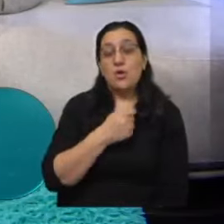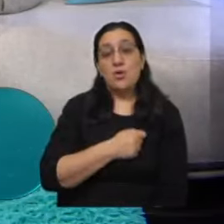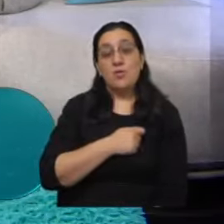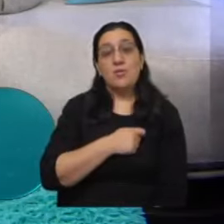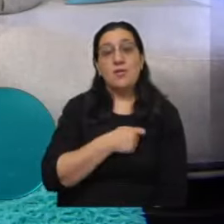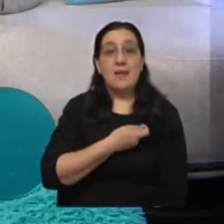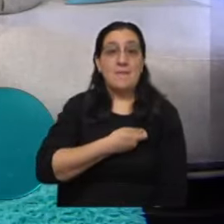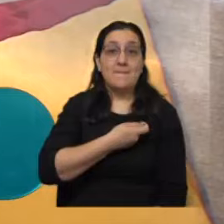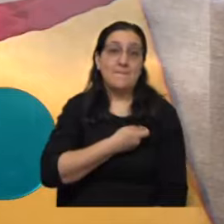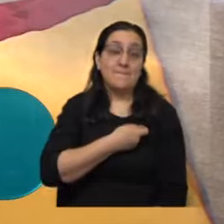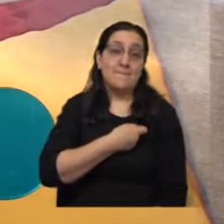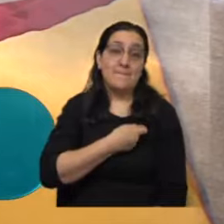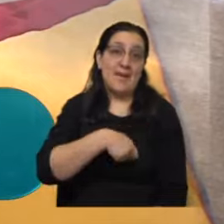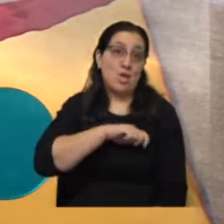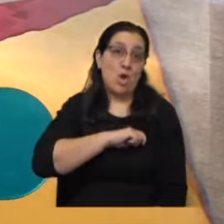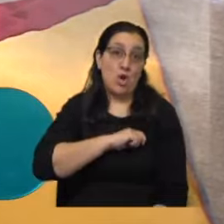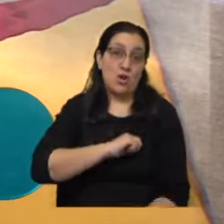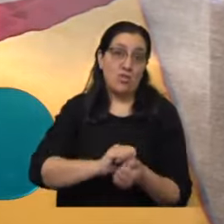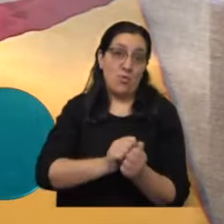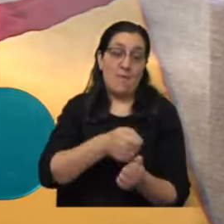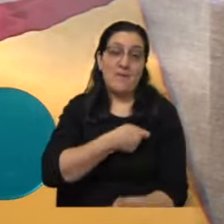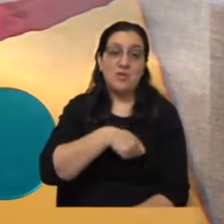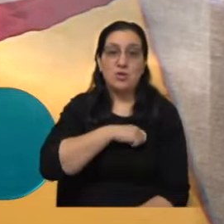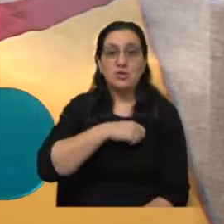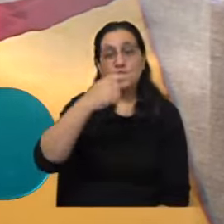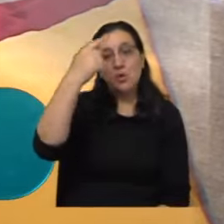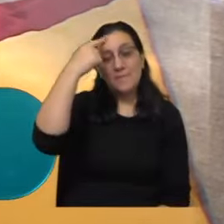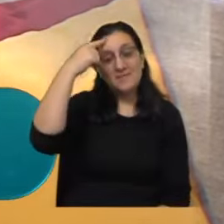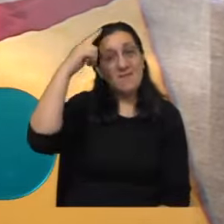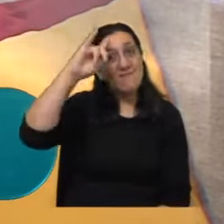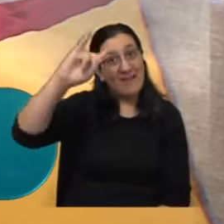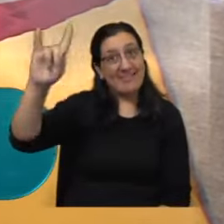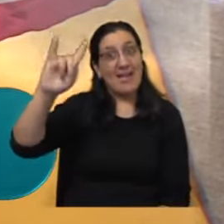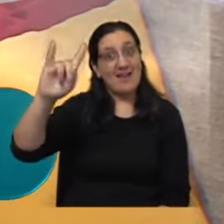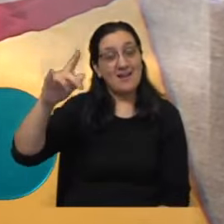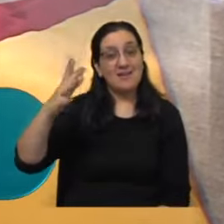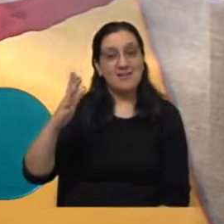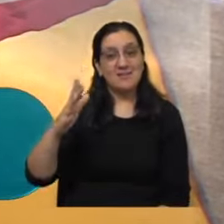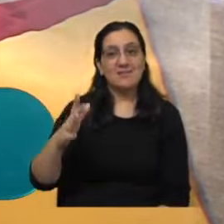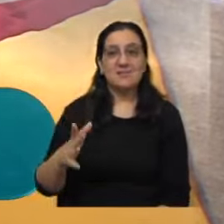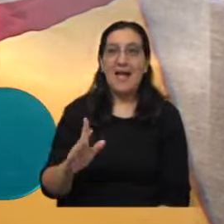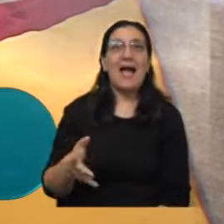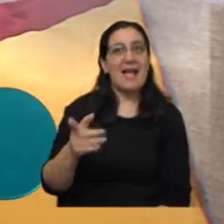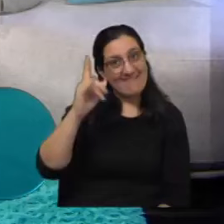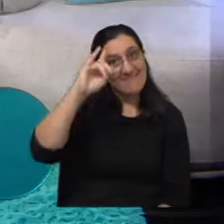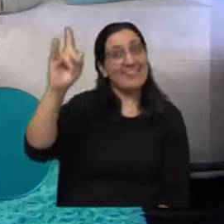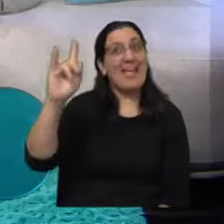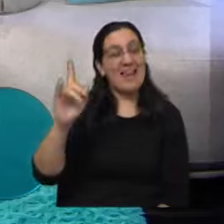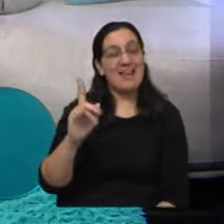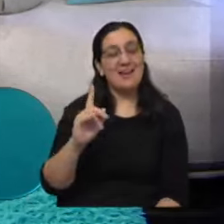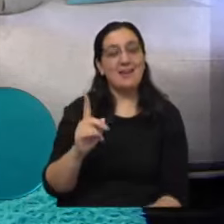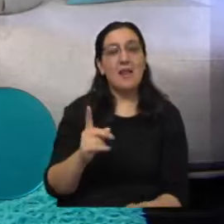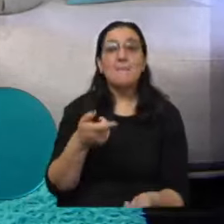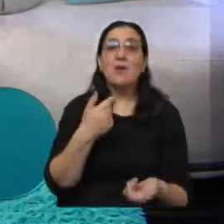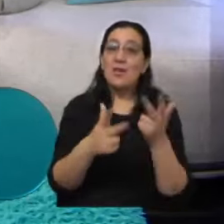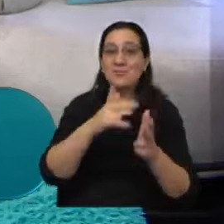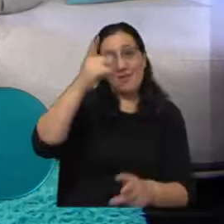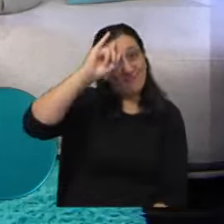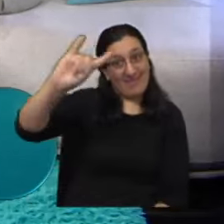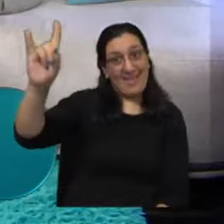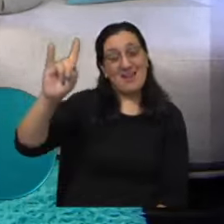te pasa como a mí. Vos pensaste fatal desde otro punto de vista. Fatal, claro. Bandido, bandida. Sí. Claro. Fatal, pero qué pícaro, travieso, ¿no? Que en lengua de señas es como